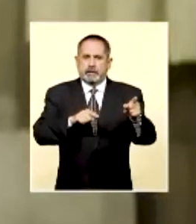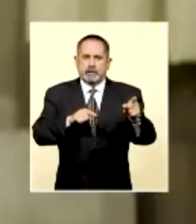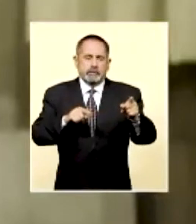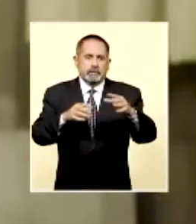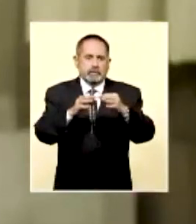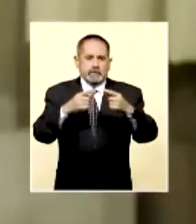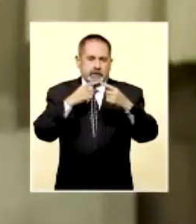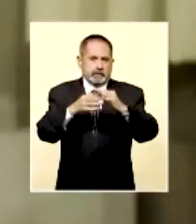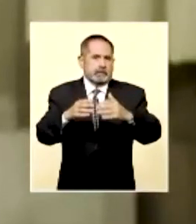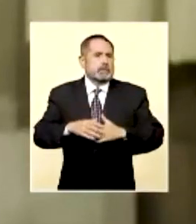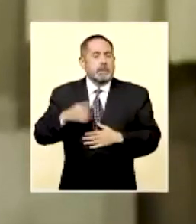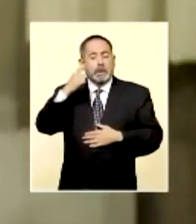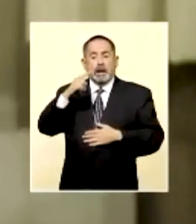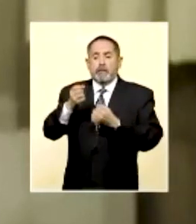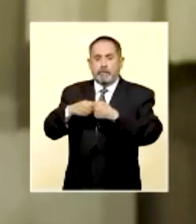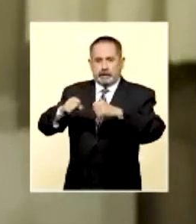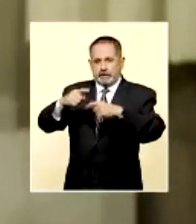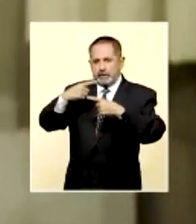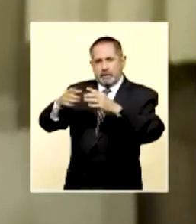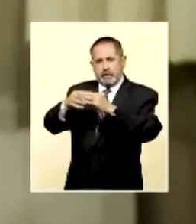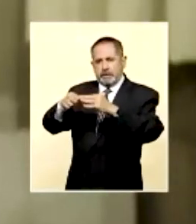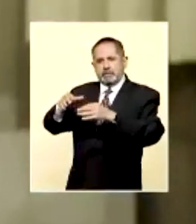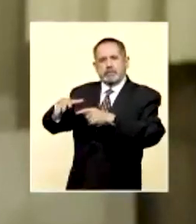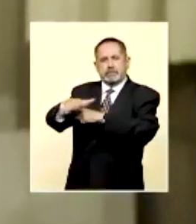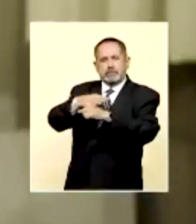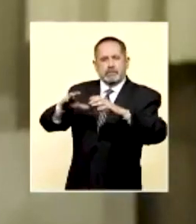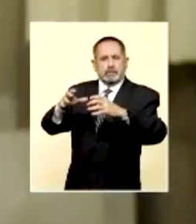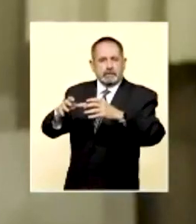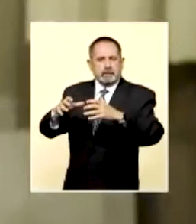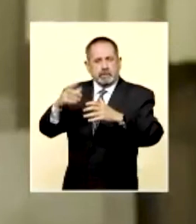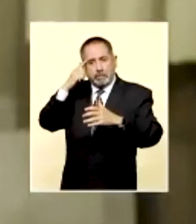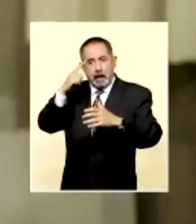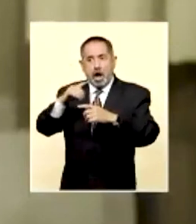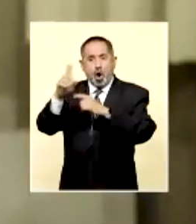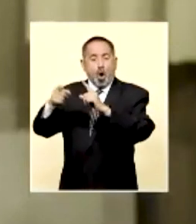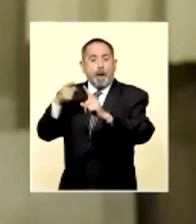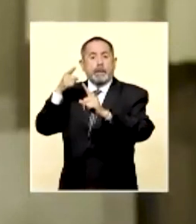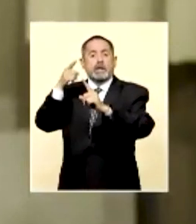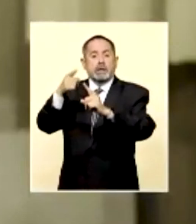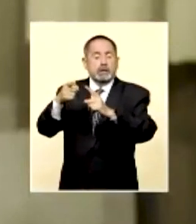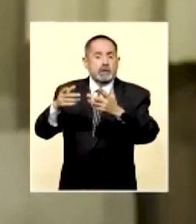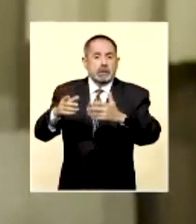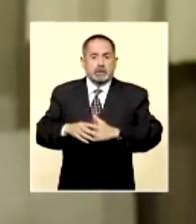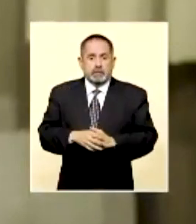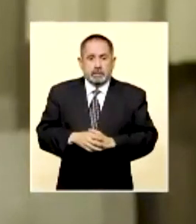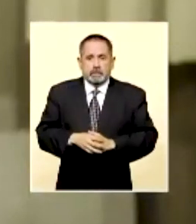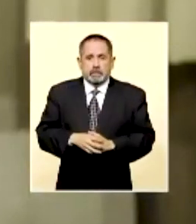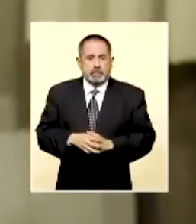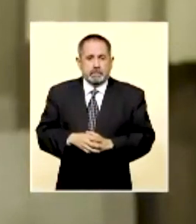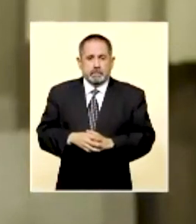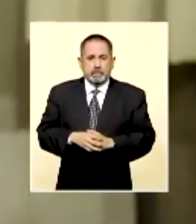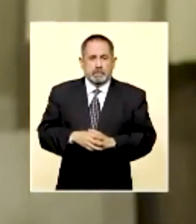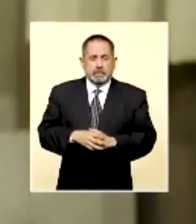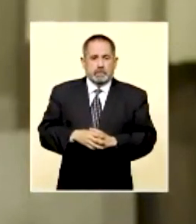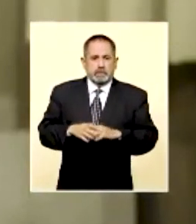el camino para que la sociedad pueda trabajar en conjunto para alcanzar nuestros objetivos. Consideramos